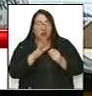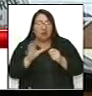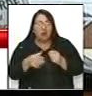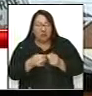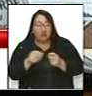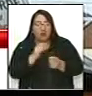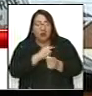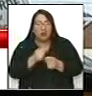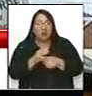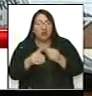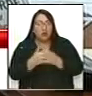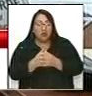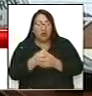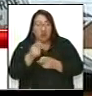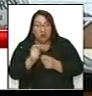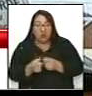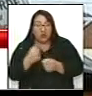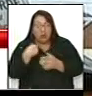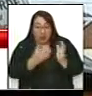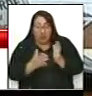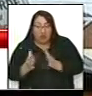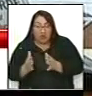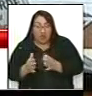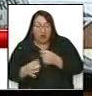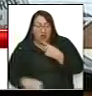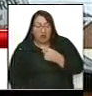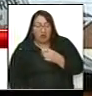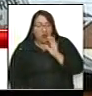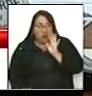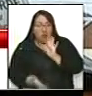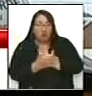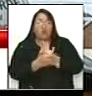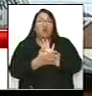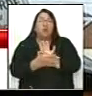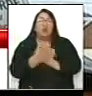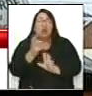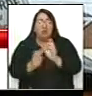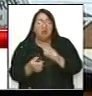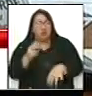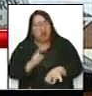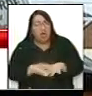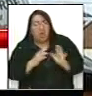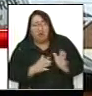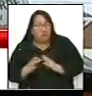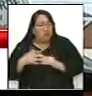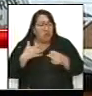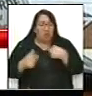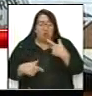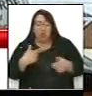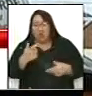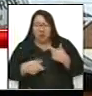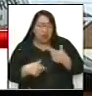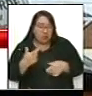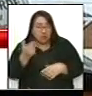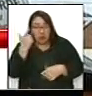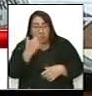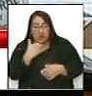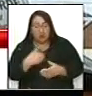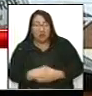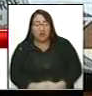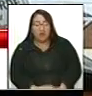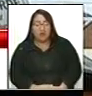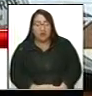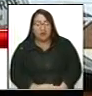fortalecer. Cuando una persona está preparada y se muestra ante la sociedad preparada y con alternativas para mejorar,